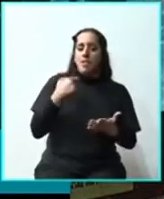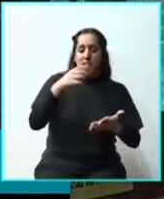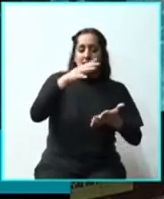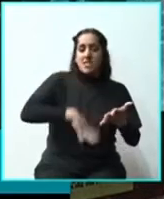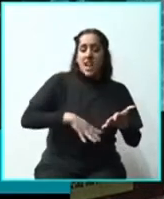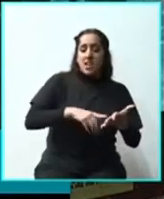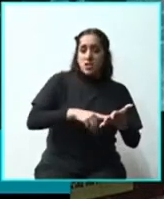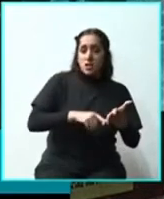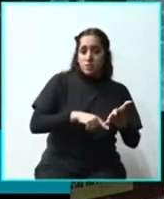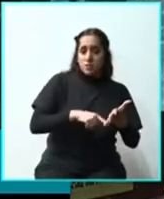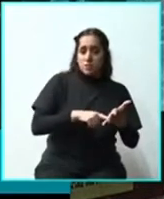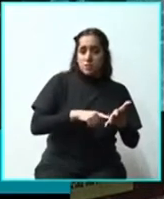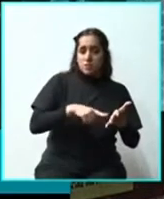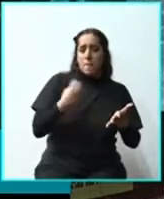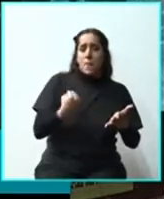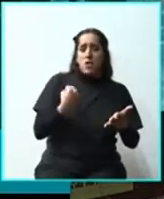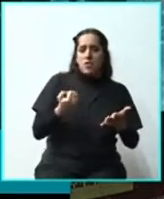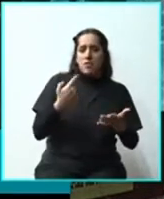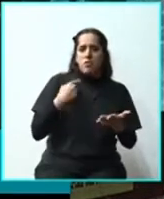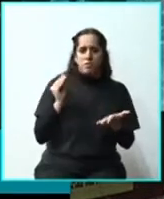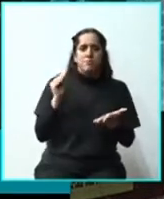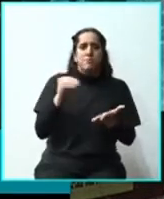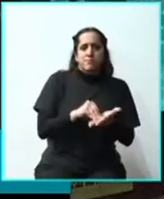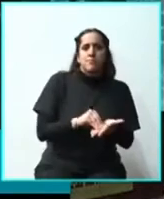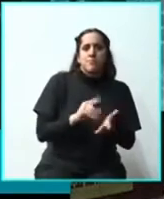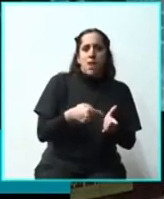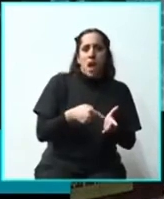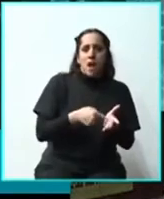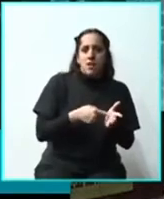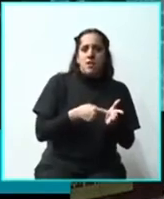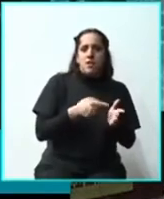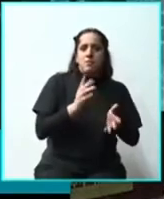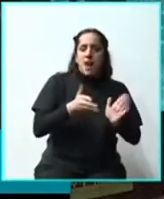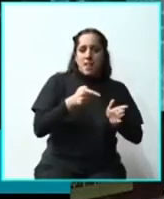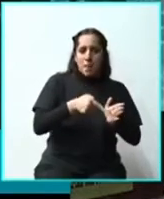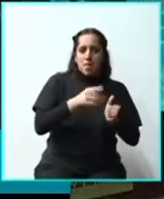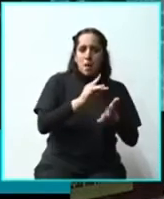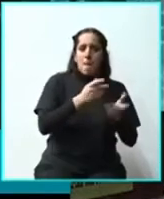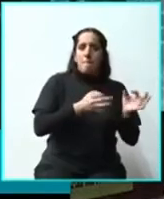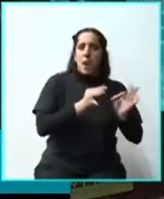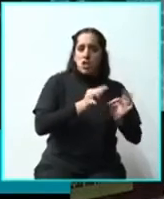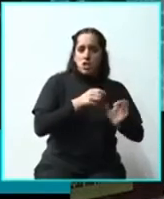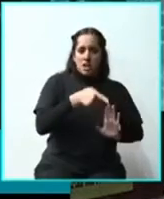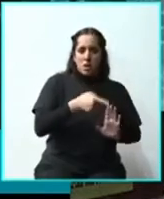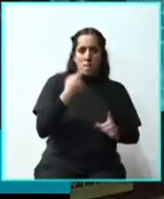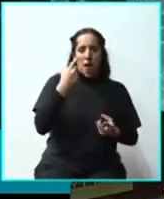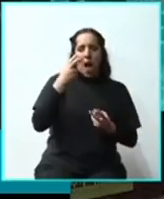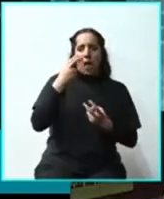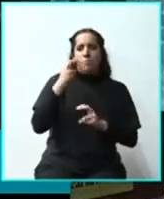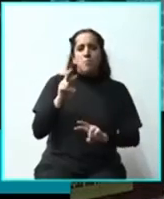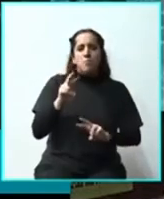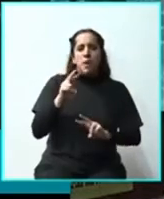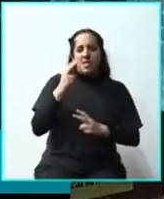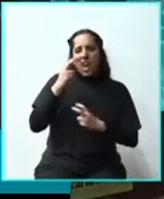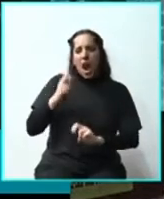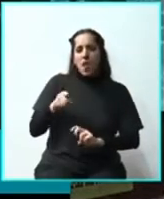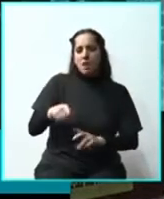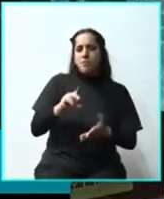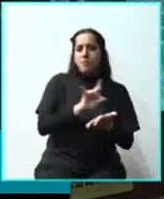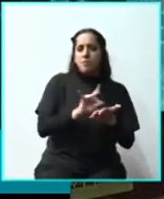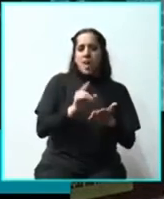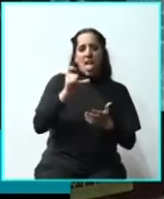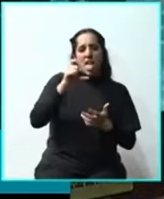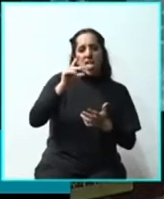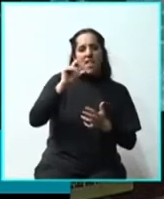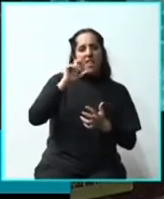que el continente, nos acoplamos al tratamiento de ese proyecto para buscar el mejor dictamen y la